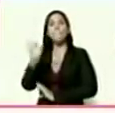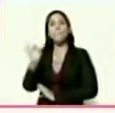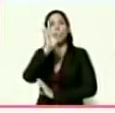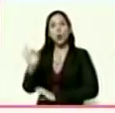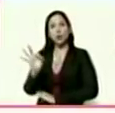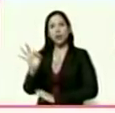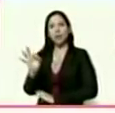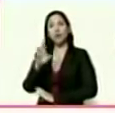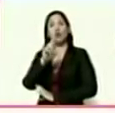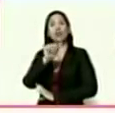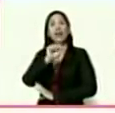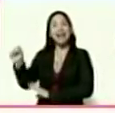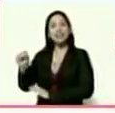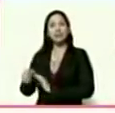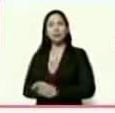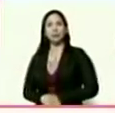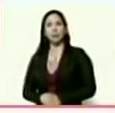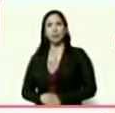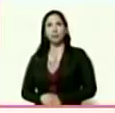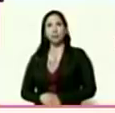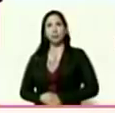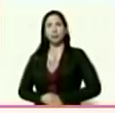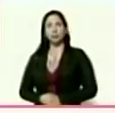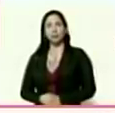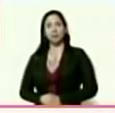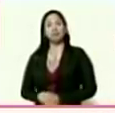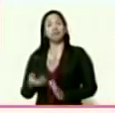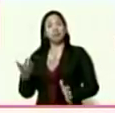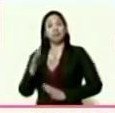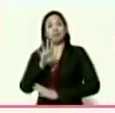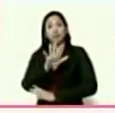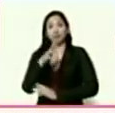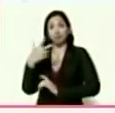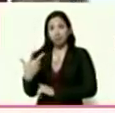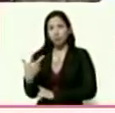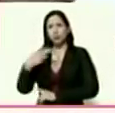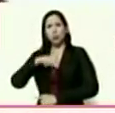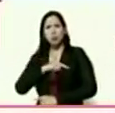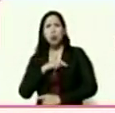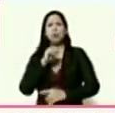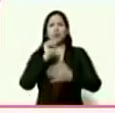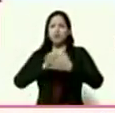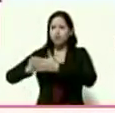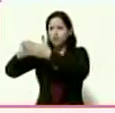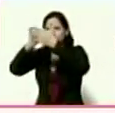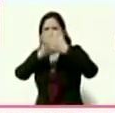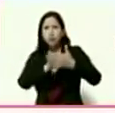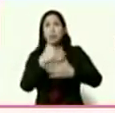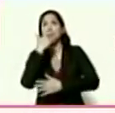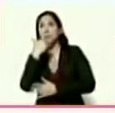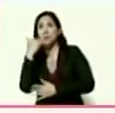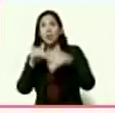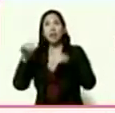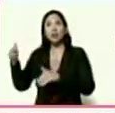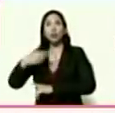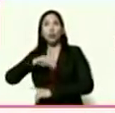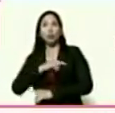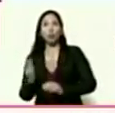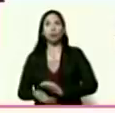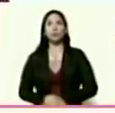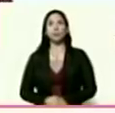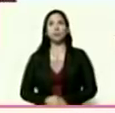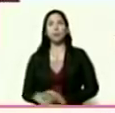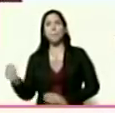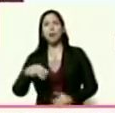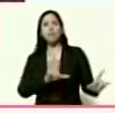53,44% del REC. 53, ya los hemos ido tocando. Cuando sean las elecciones, nosotros estaremos más